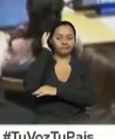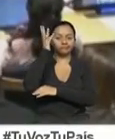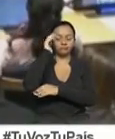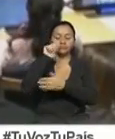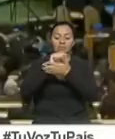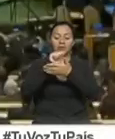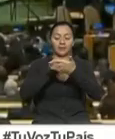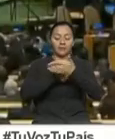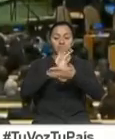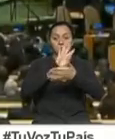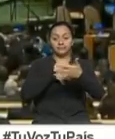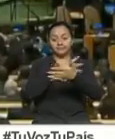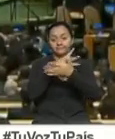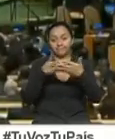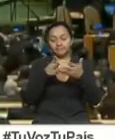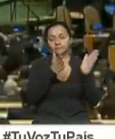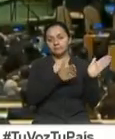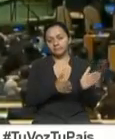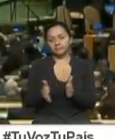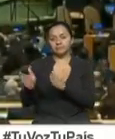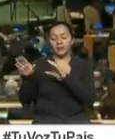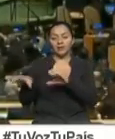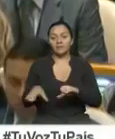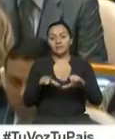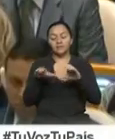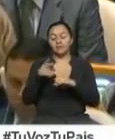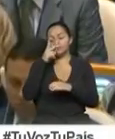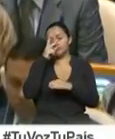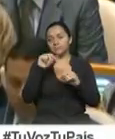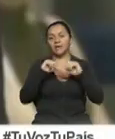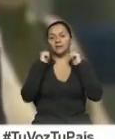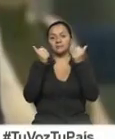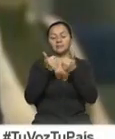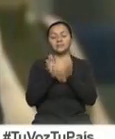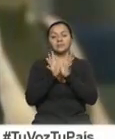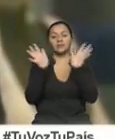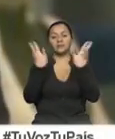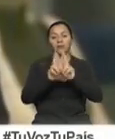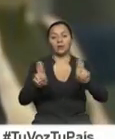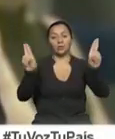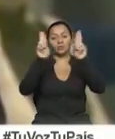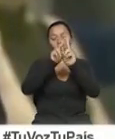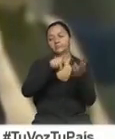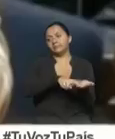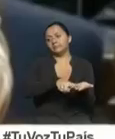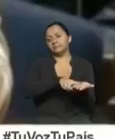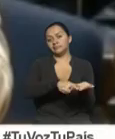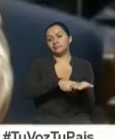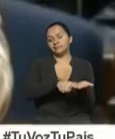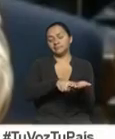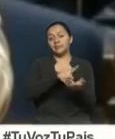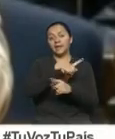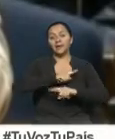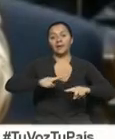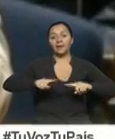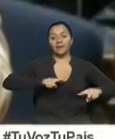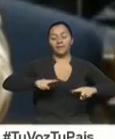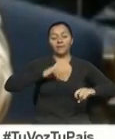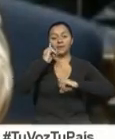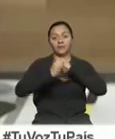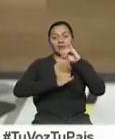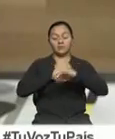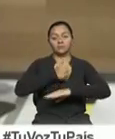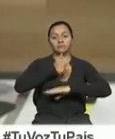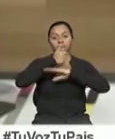actividades relacionadas con la 71ª Asamblea General de las Naciones Unidas. El jefe de la diplomacia ecuatoriana hizo un llamado